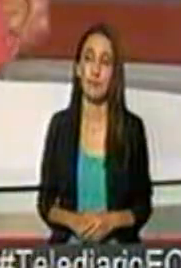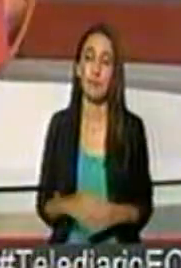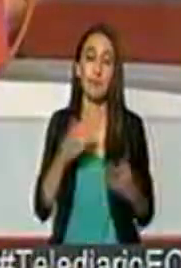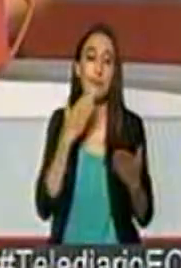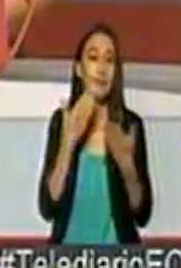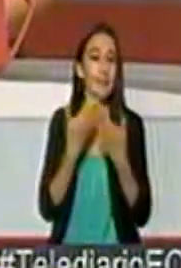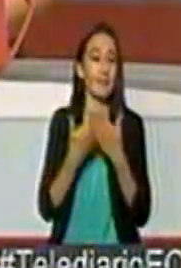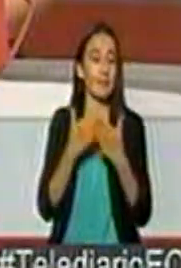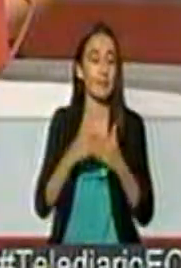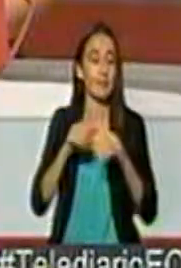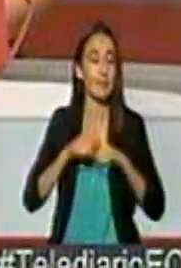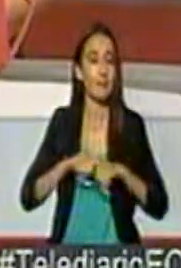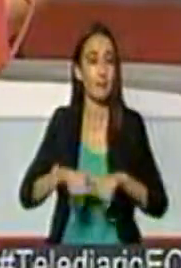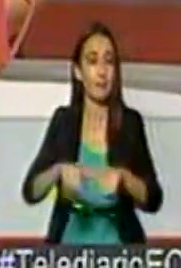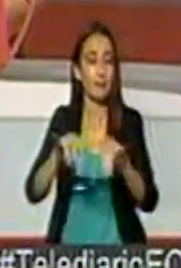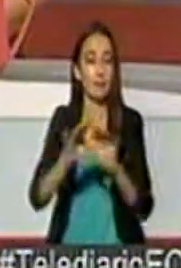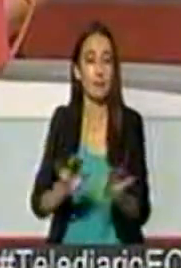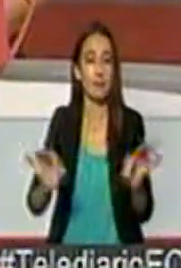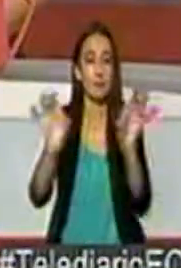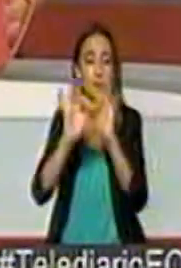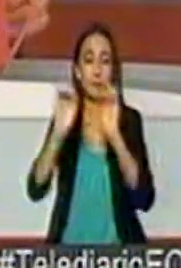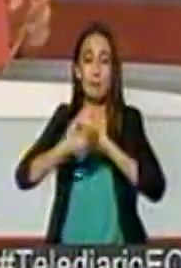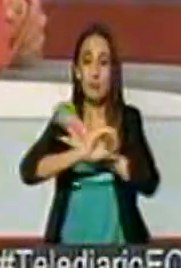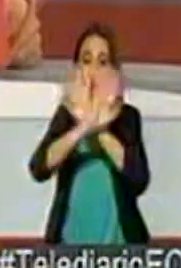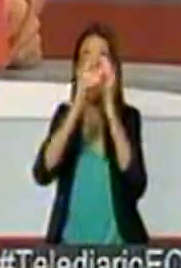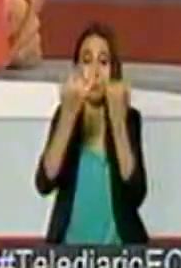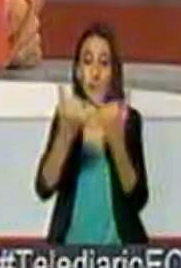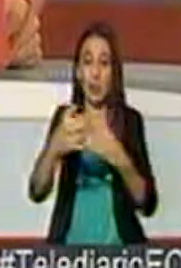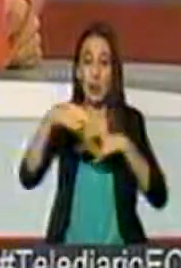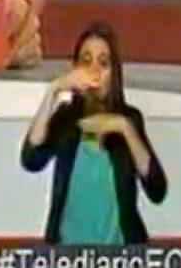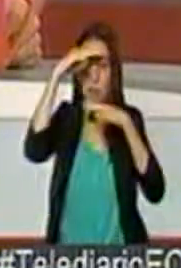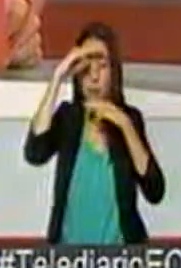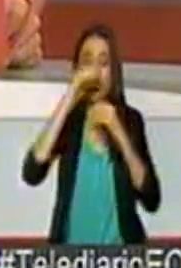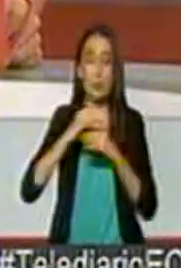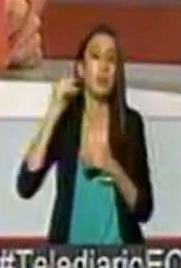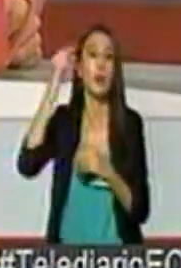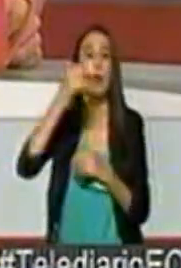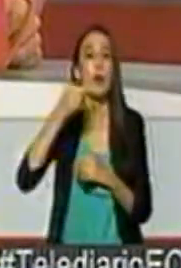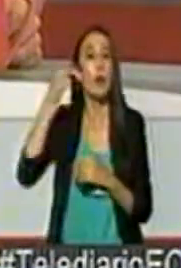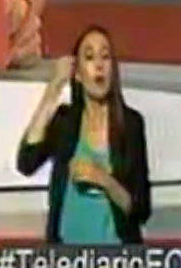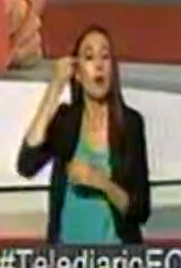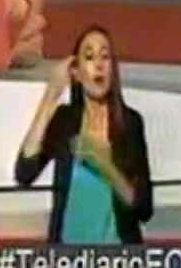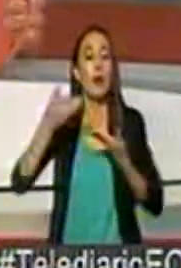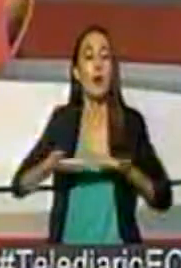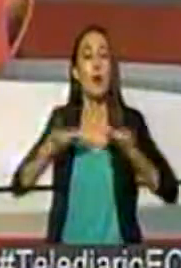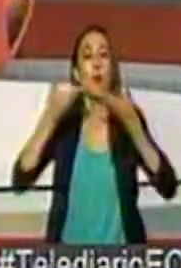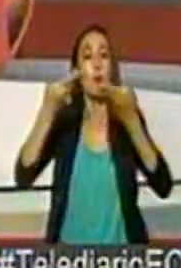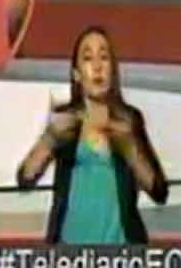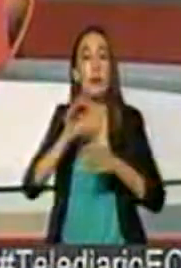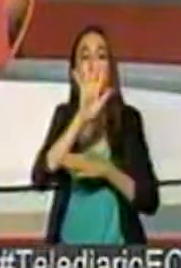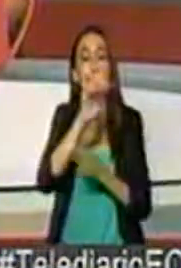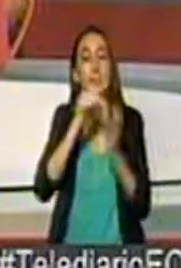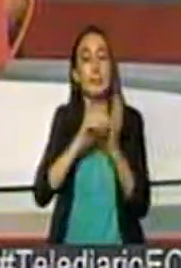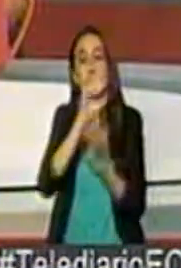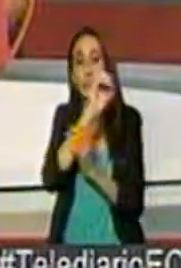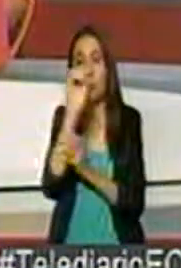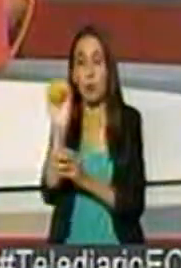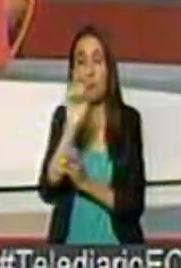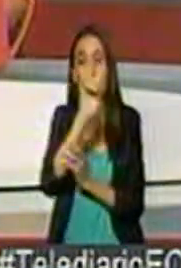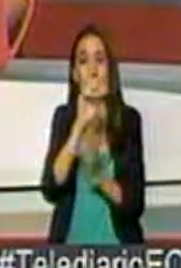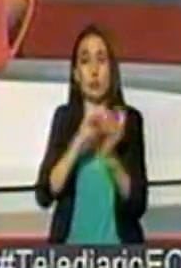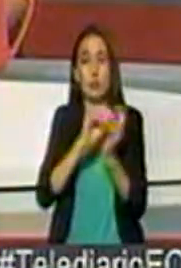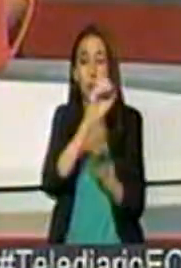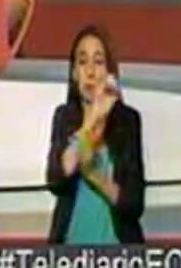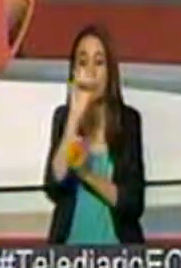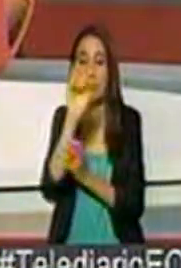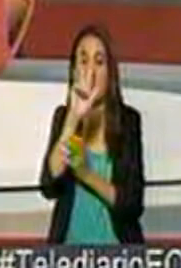Gracias por continuar en Telediario Matinal. Comenzamos con buenas noticias. El gobierno no entregó incentivos económicos de 5.000, 3.000 y $2.000